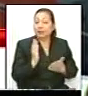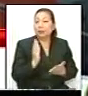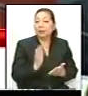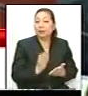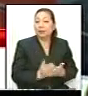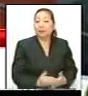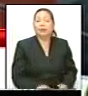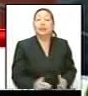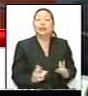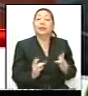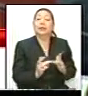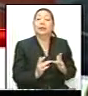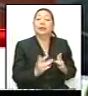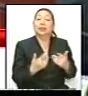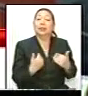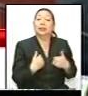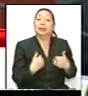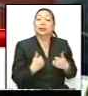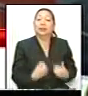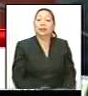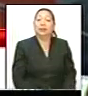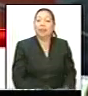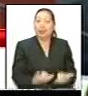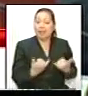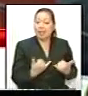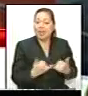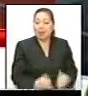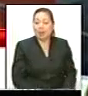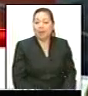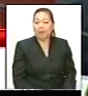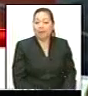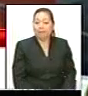sancionadora de la entidad se mantiene vigente.